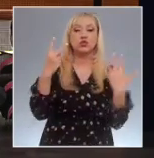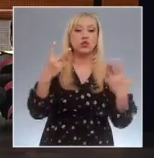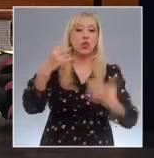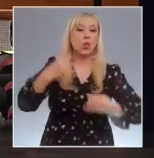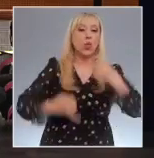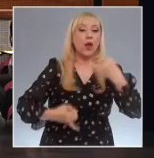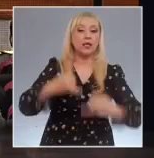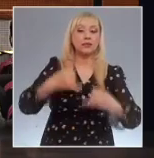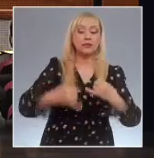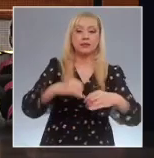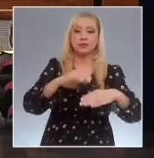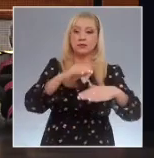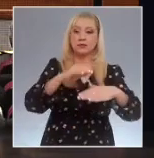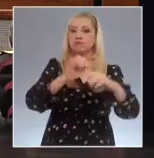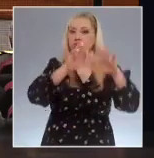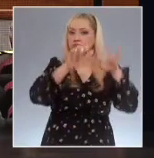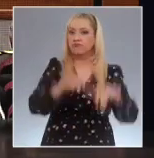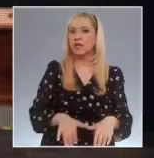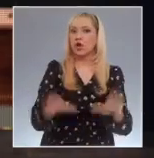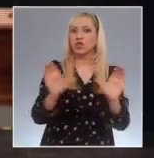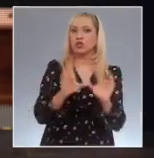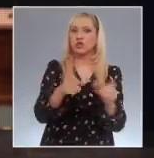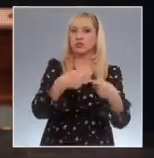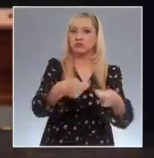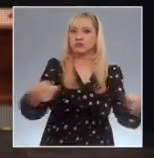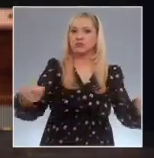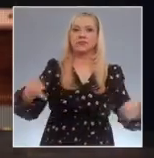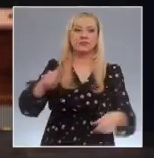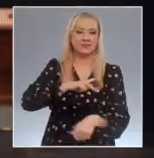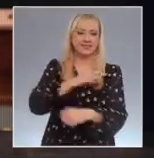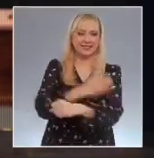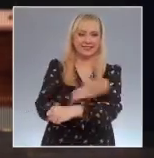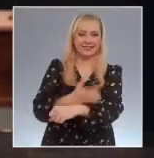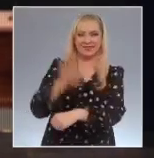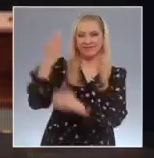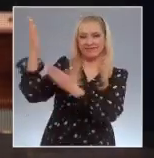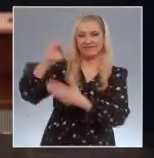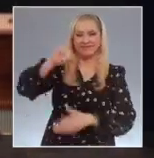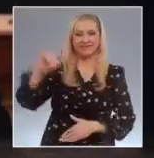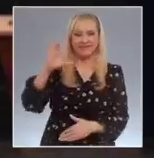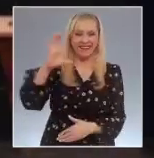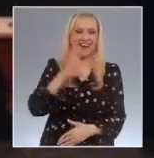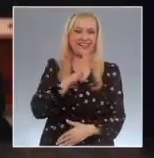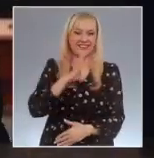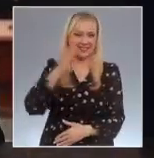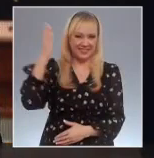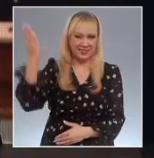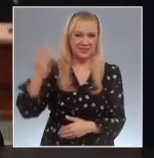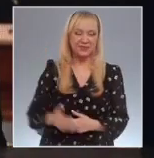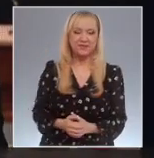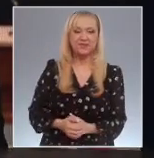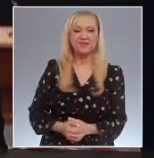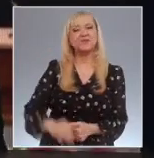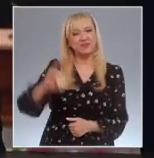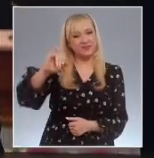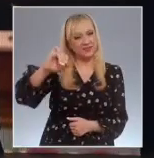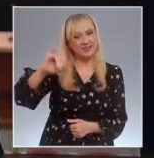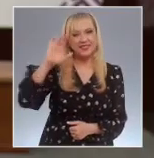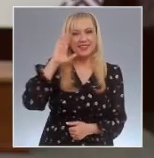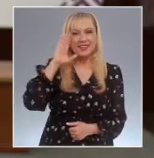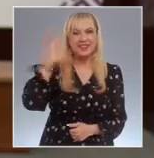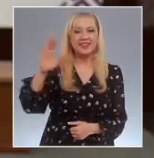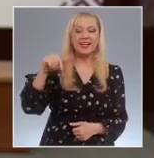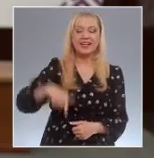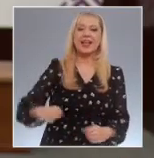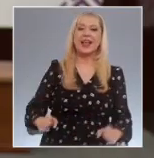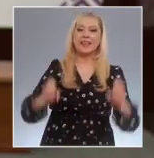González, quien nos tiene los detalles. Adelante, Juan Carlos, con tu reporte, por favor. Hola, ¿qué tal? Te saludo desde el edificio sede del